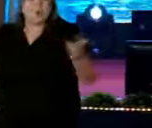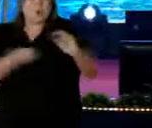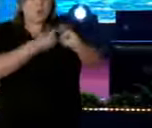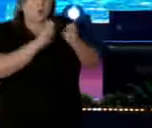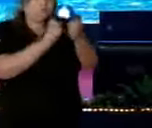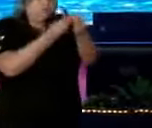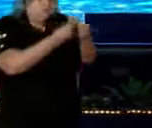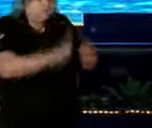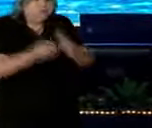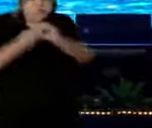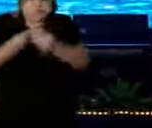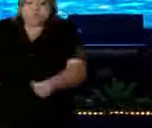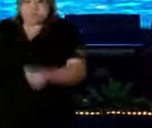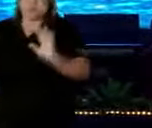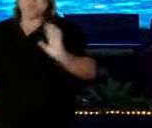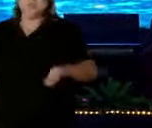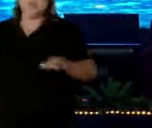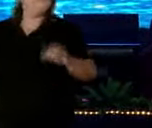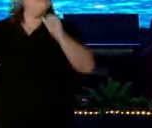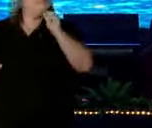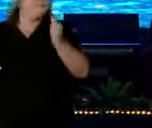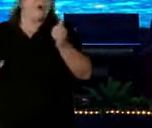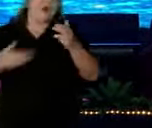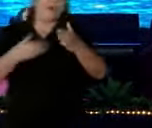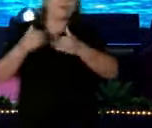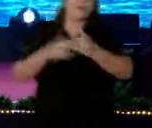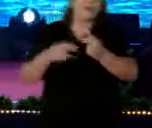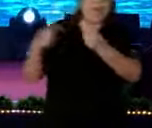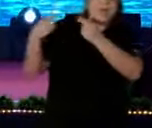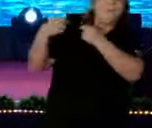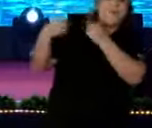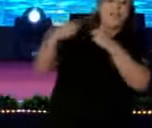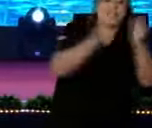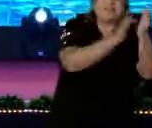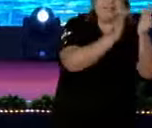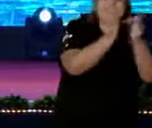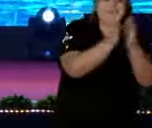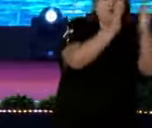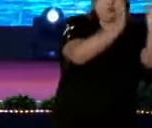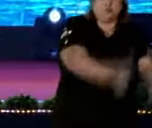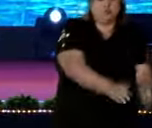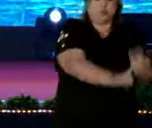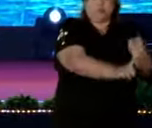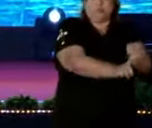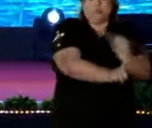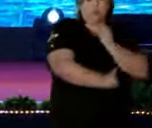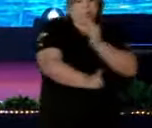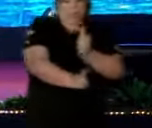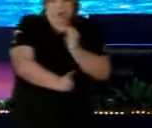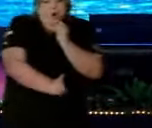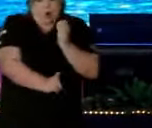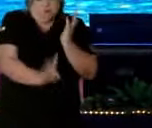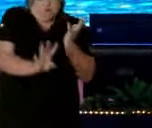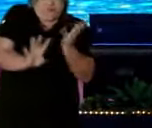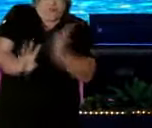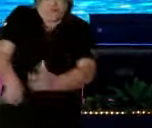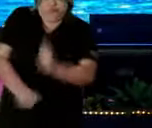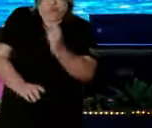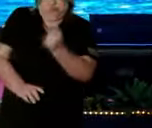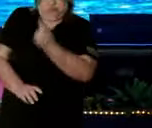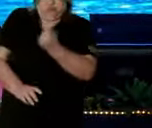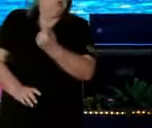hacer. Tranquilo, déjenme en eso a mí. Lo que ustedes tienen que saber es que ustedes no se quedan huérfanos. Serán embestidos